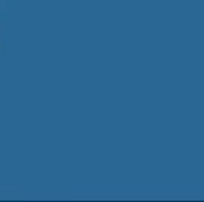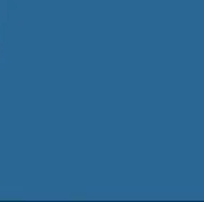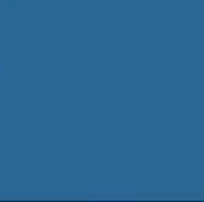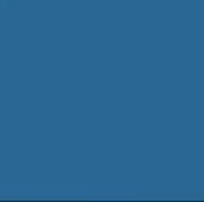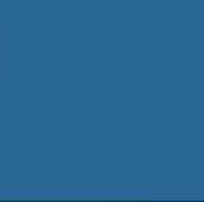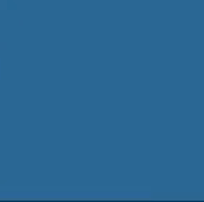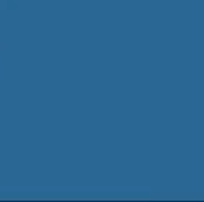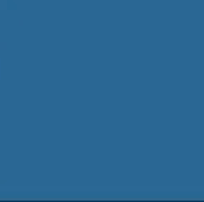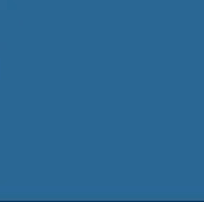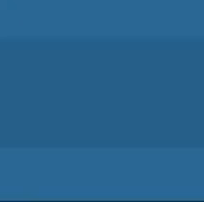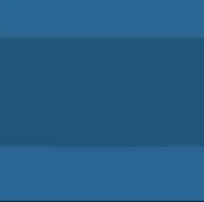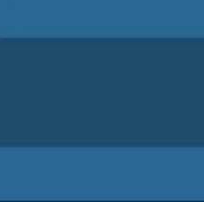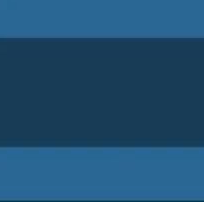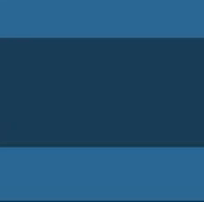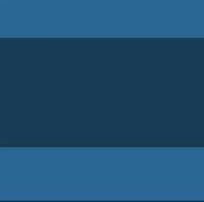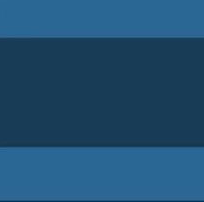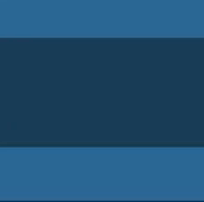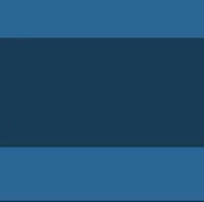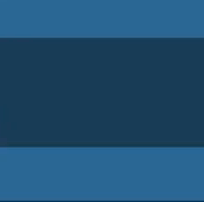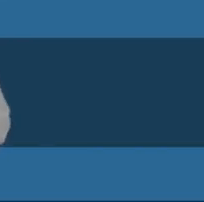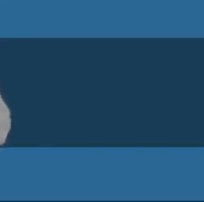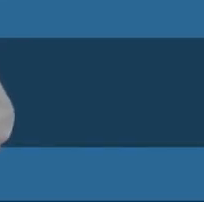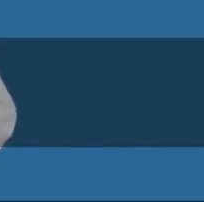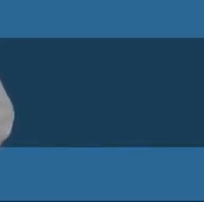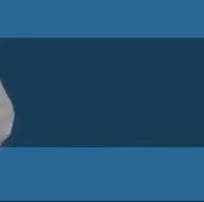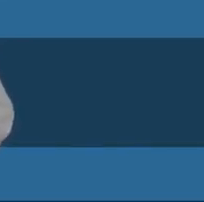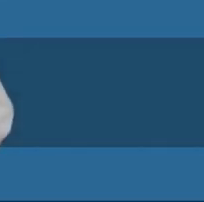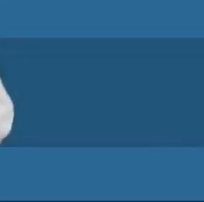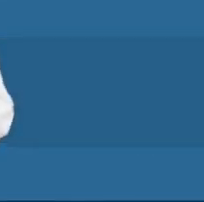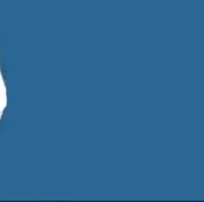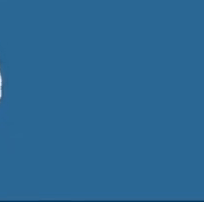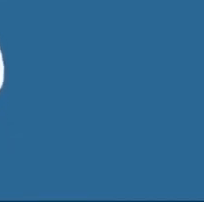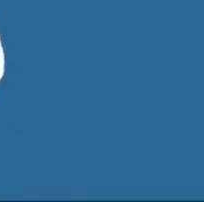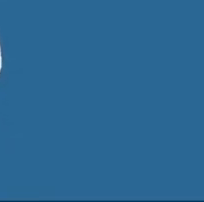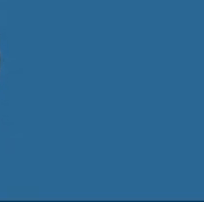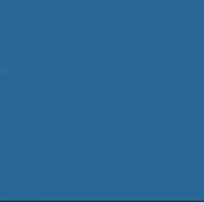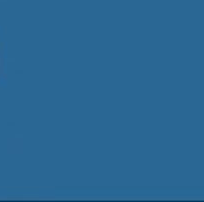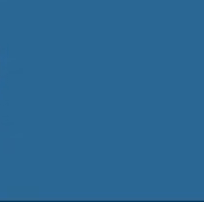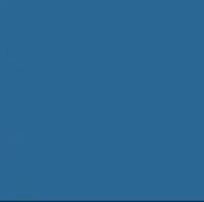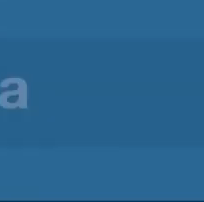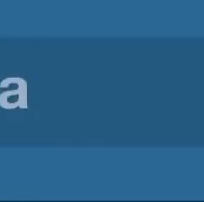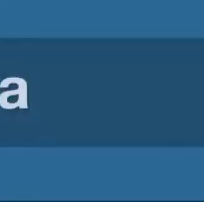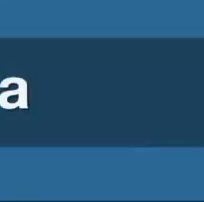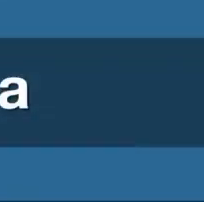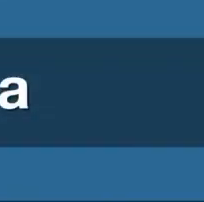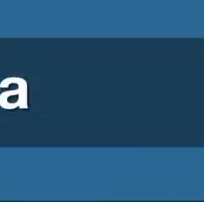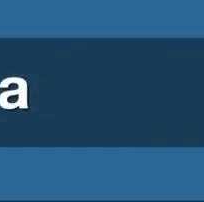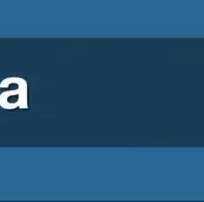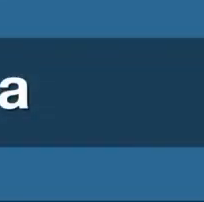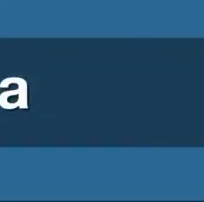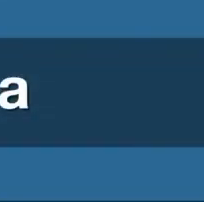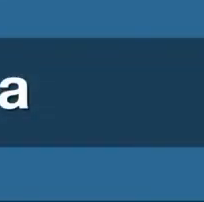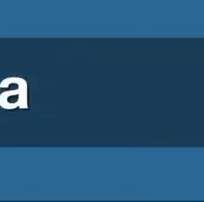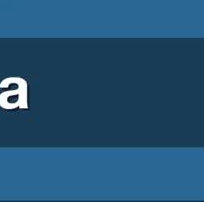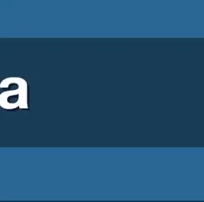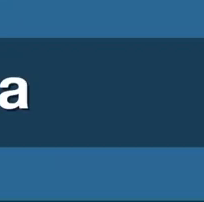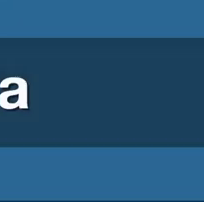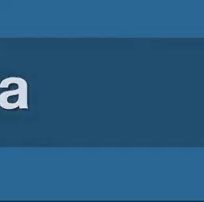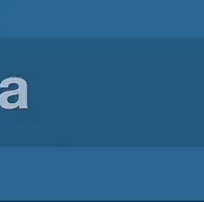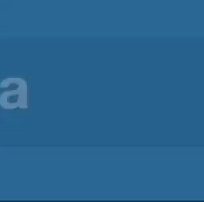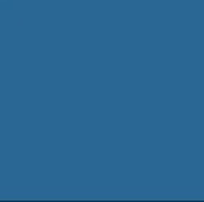una sociedad civil 2 participación